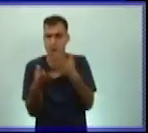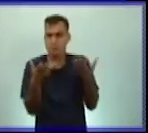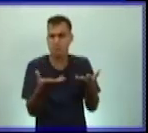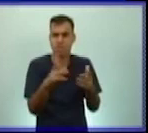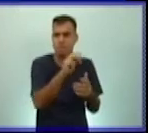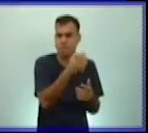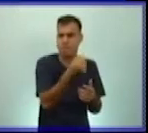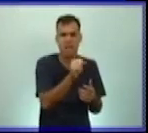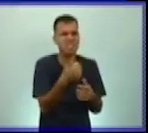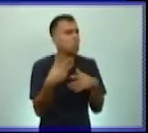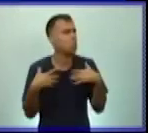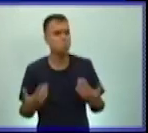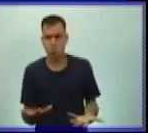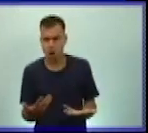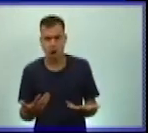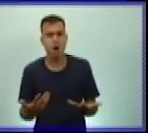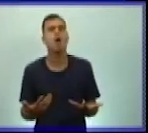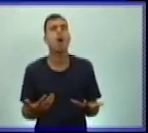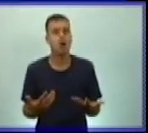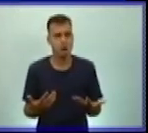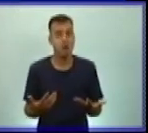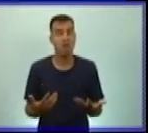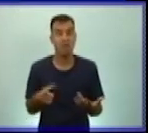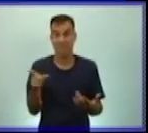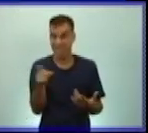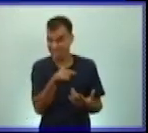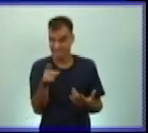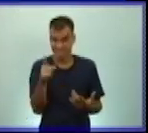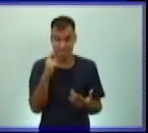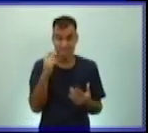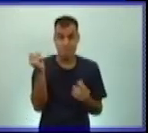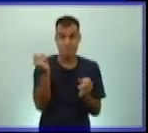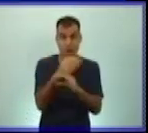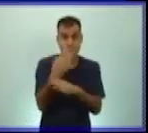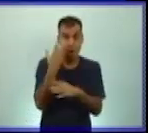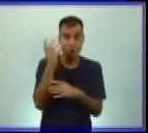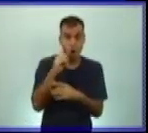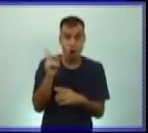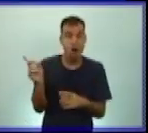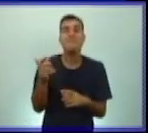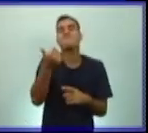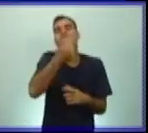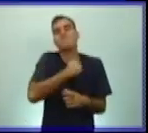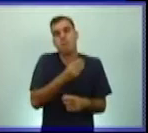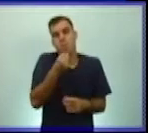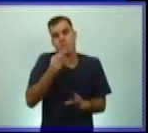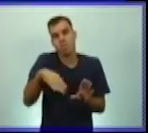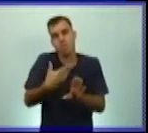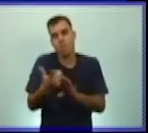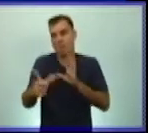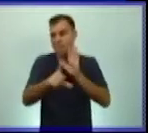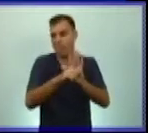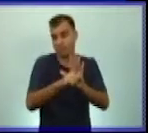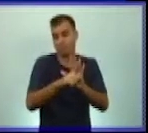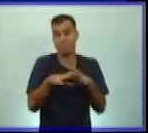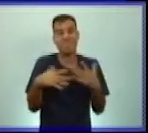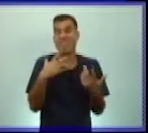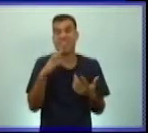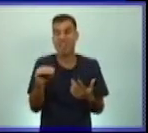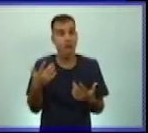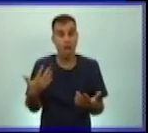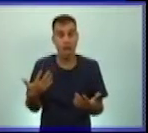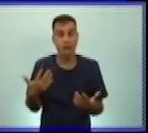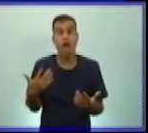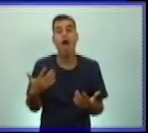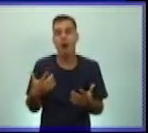la incógnita. ¿Por qué? Porque eso les facilita después hacer el planteamiento de la ley. Miren, ¿qué hemos planteado aquí?